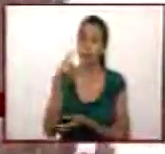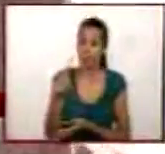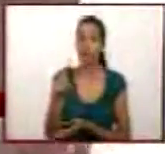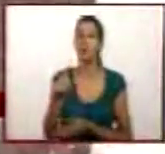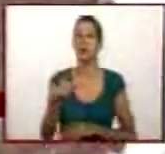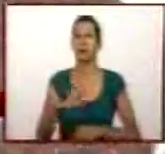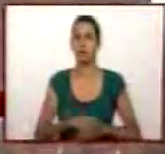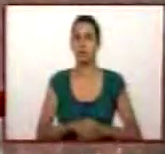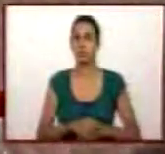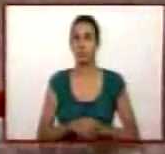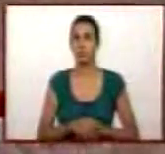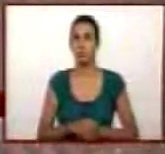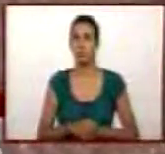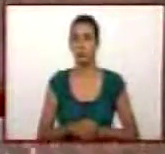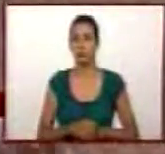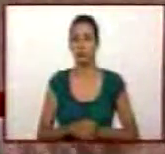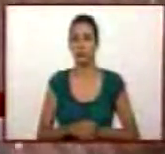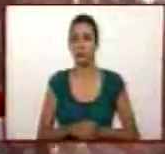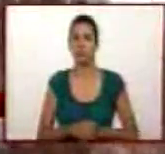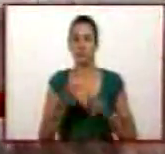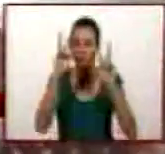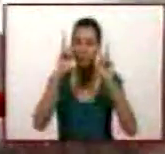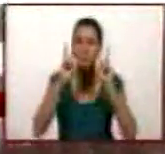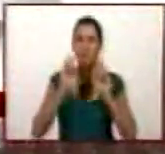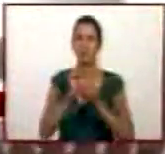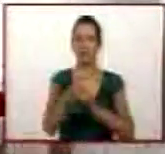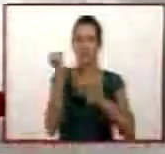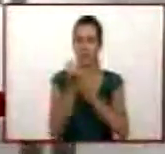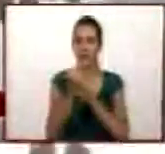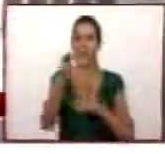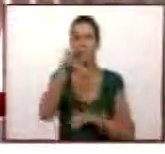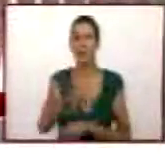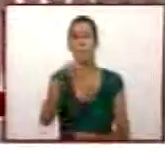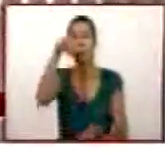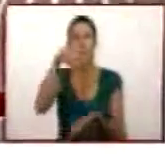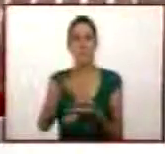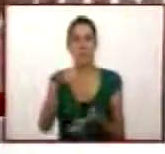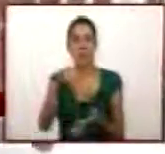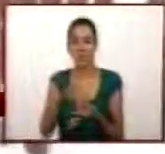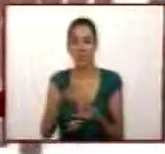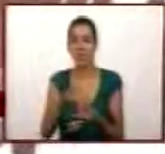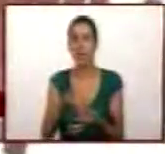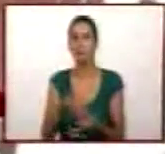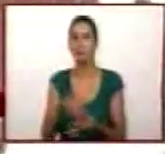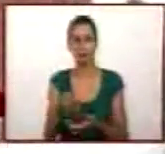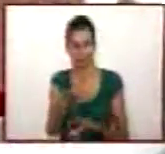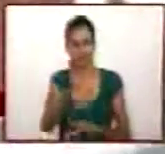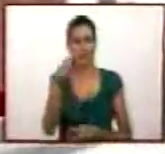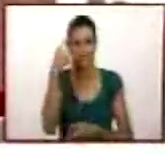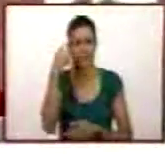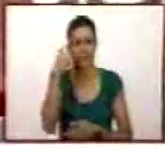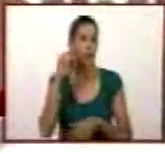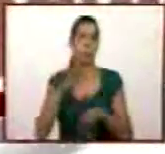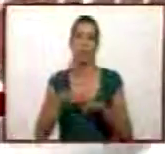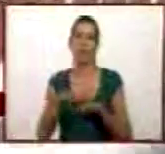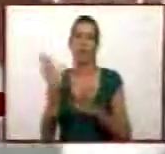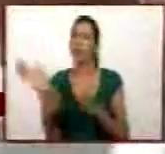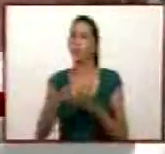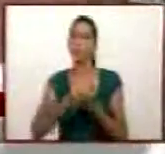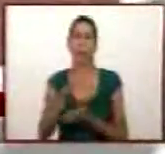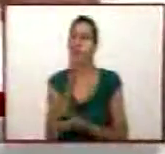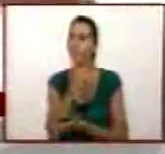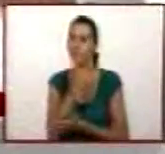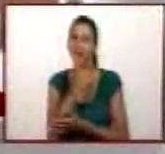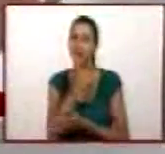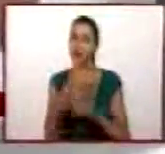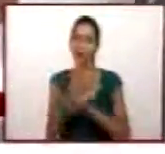fortalecer el sistema de saneamiento ambiental del Estado Miranda, que, como todos sabemos, ante la ausencia de una política del